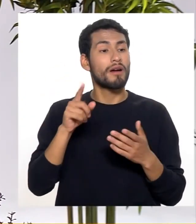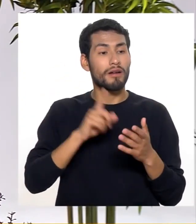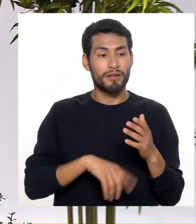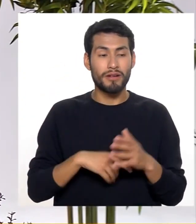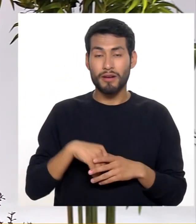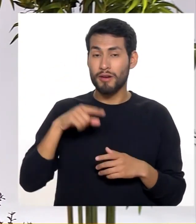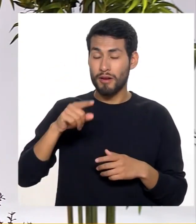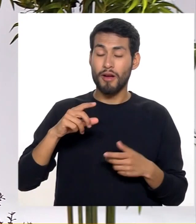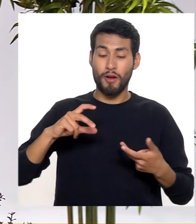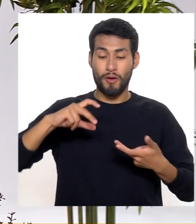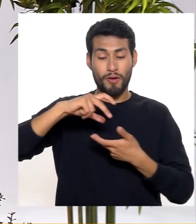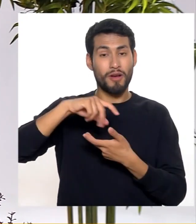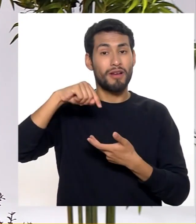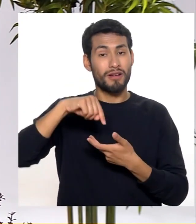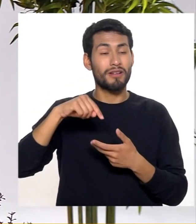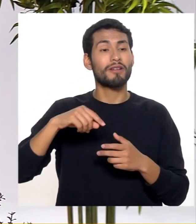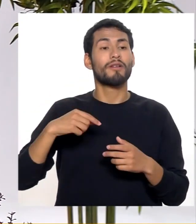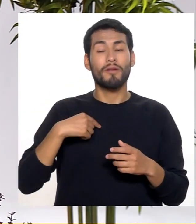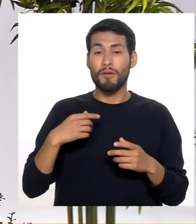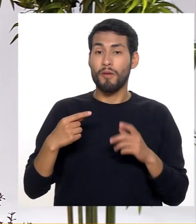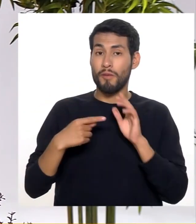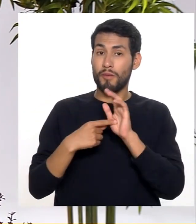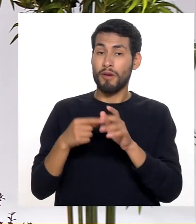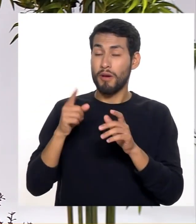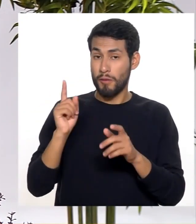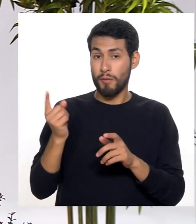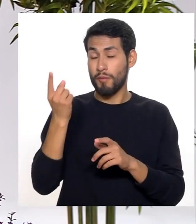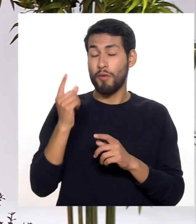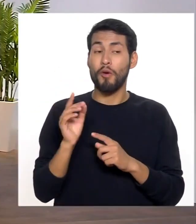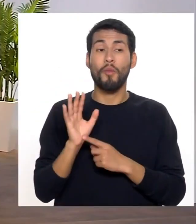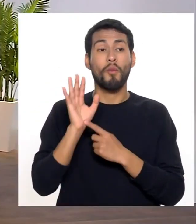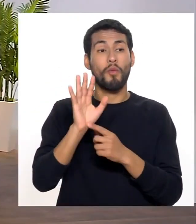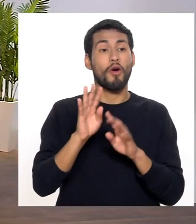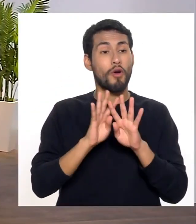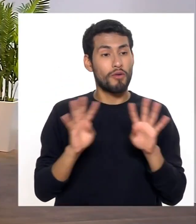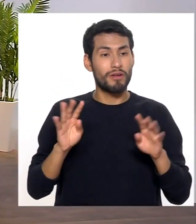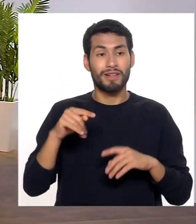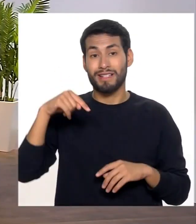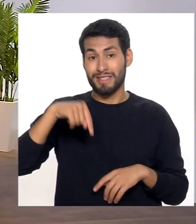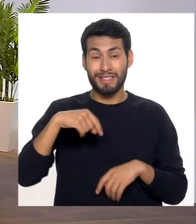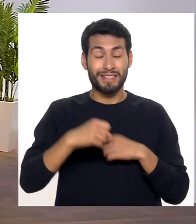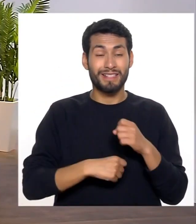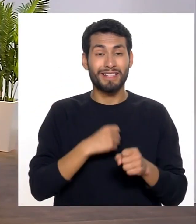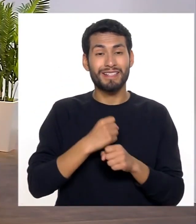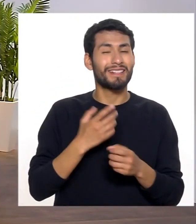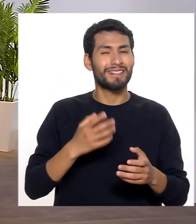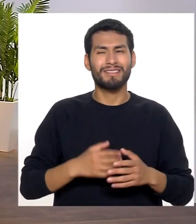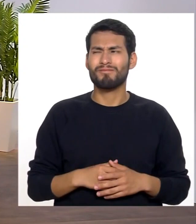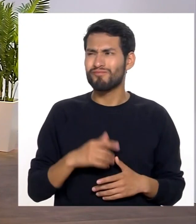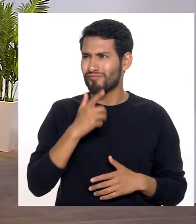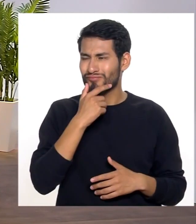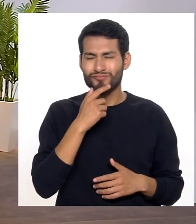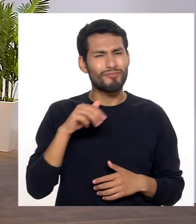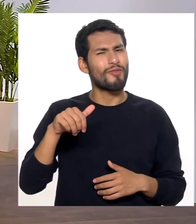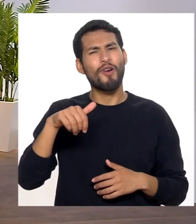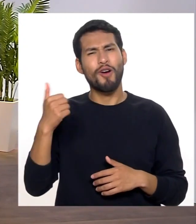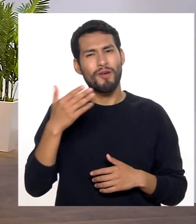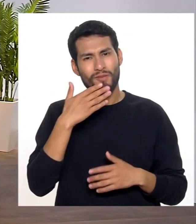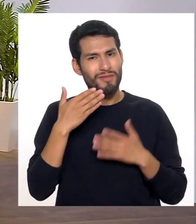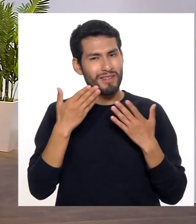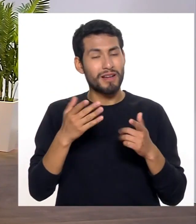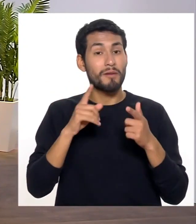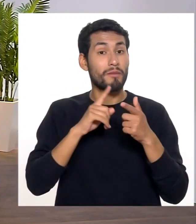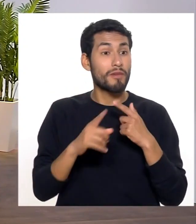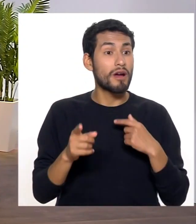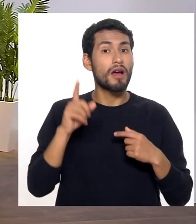en la Contraloría General de la República, que fue su primera presentación. Este año la unidad dijo, hay que hacer otro evento,